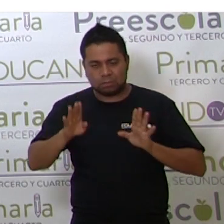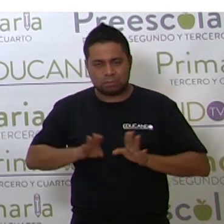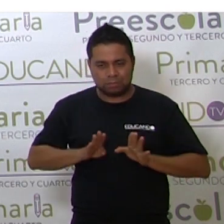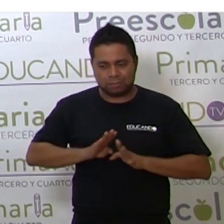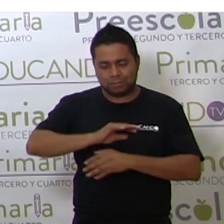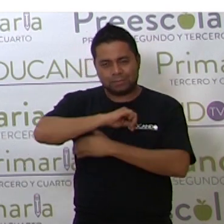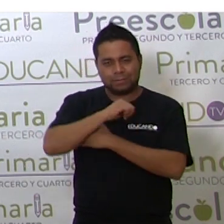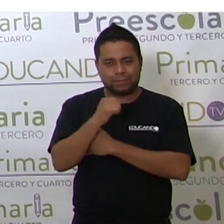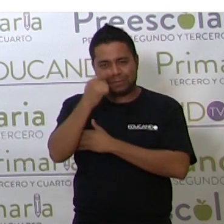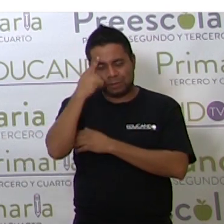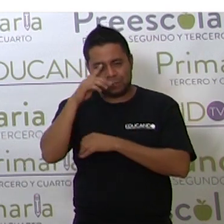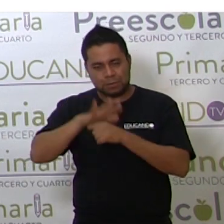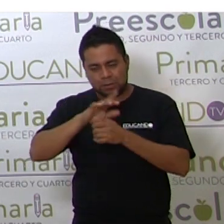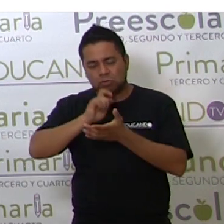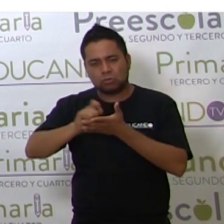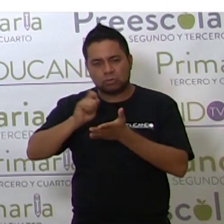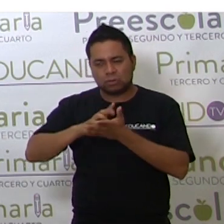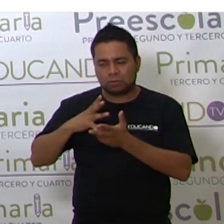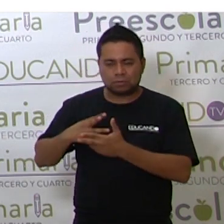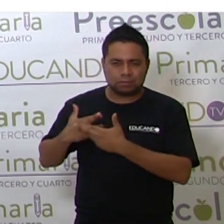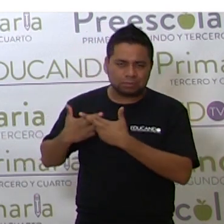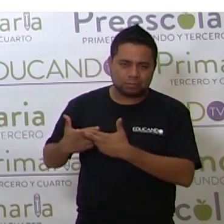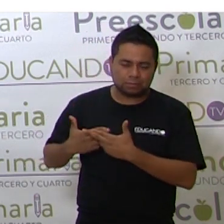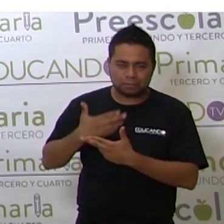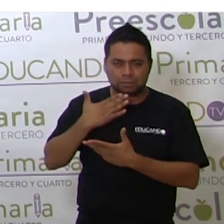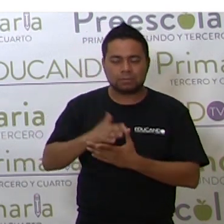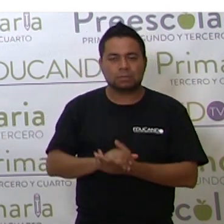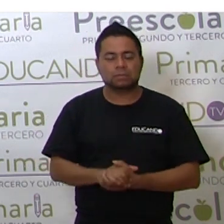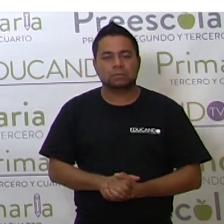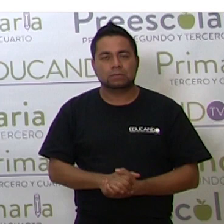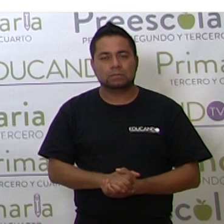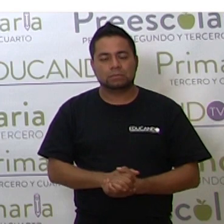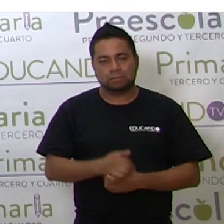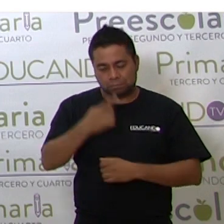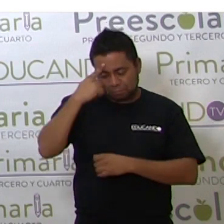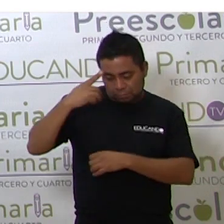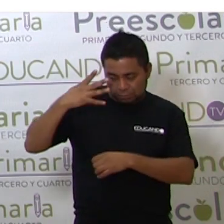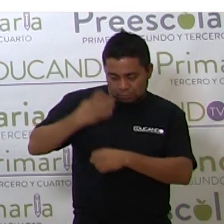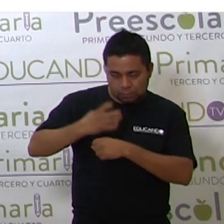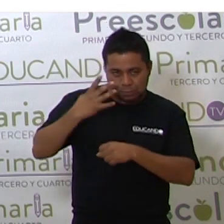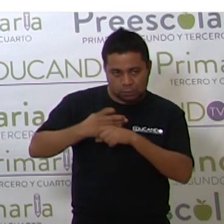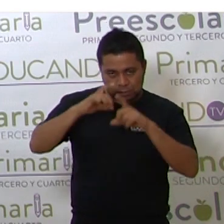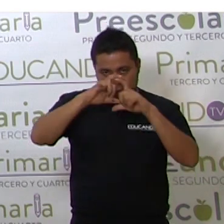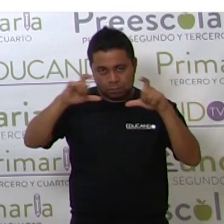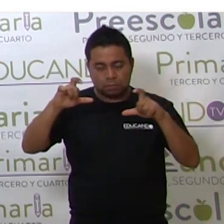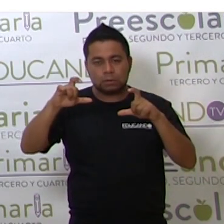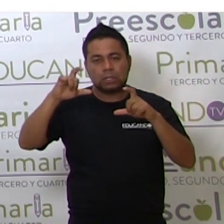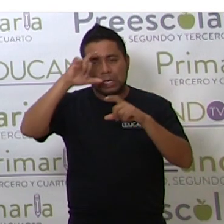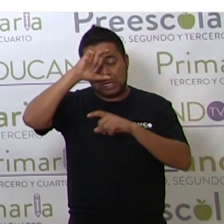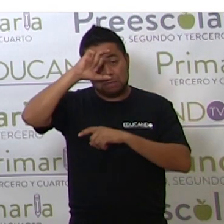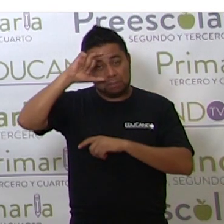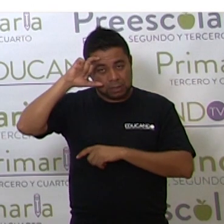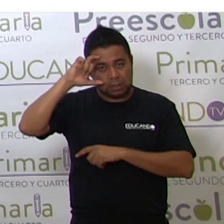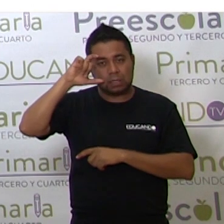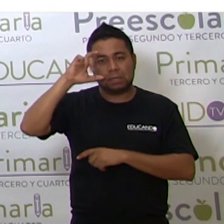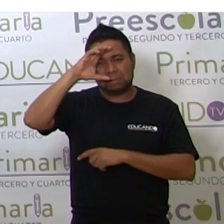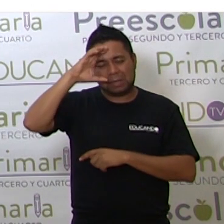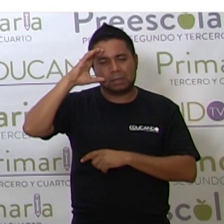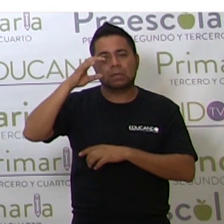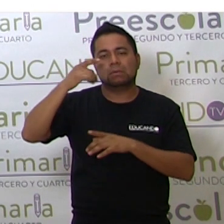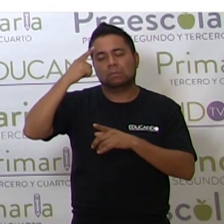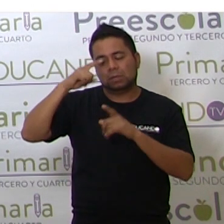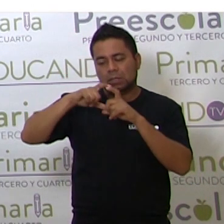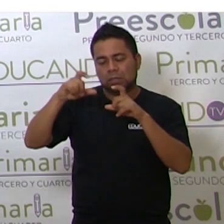para tener escritura muy bien en la cuarta imagen de la línea del tiempo vamos a mencionar